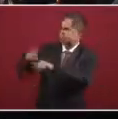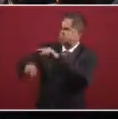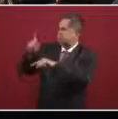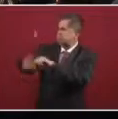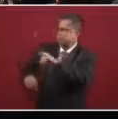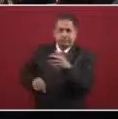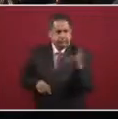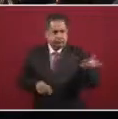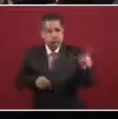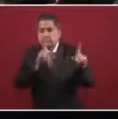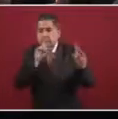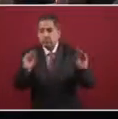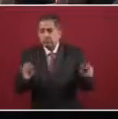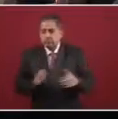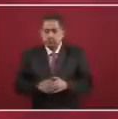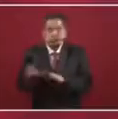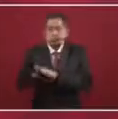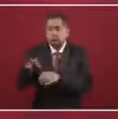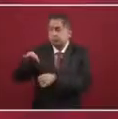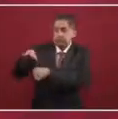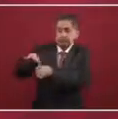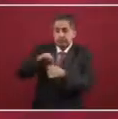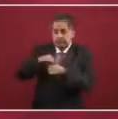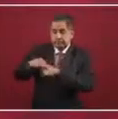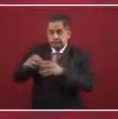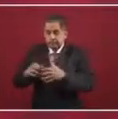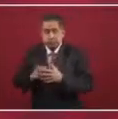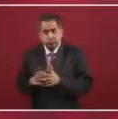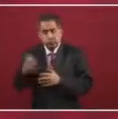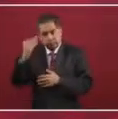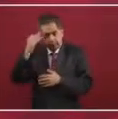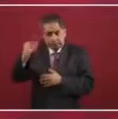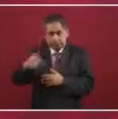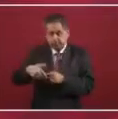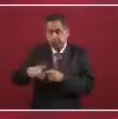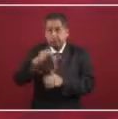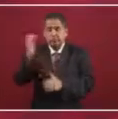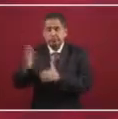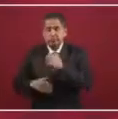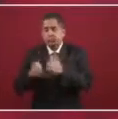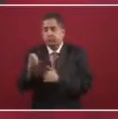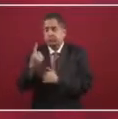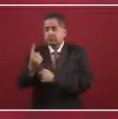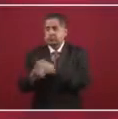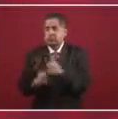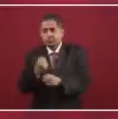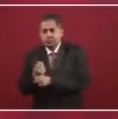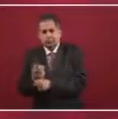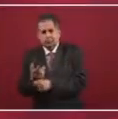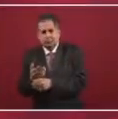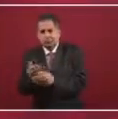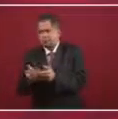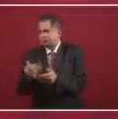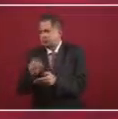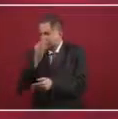turno, electo, por cierto, a un periodo que concluye en enero del año que entra.